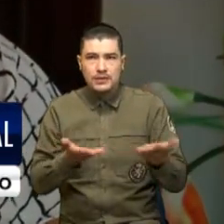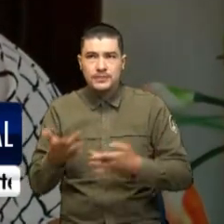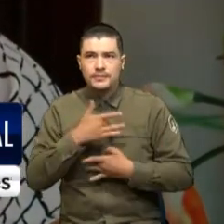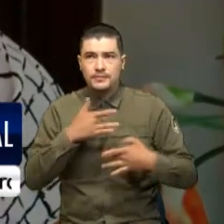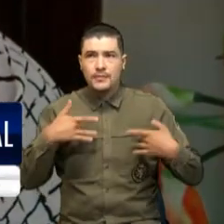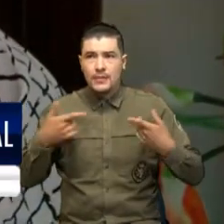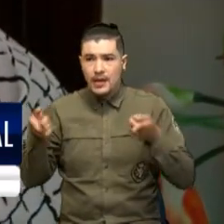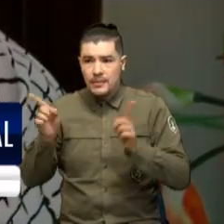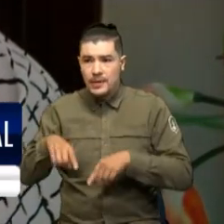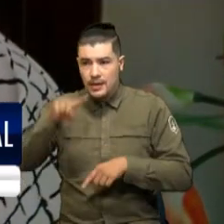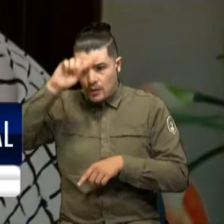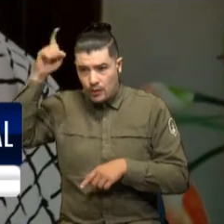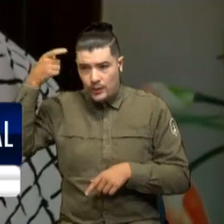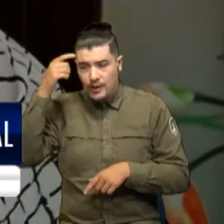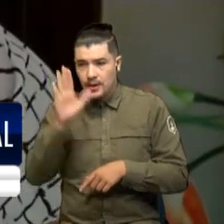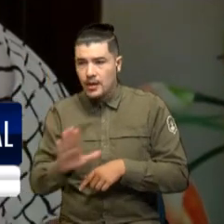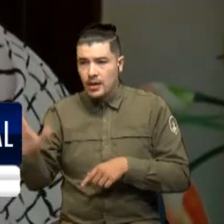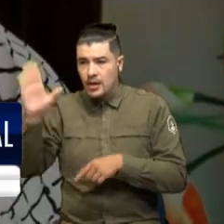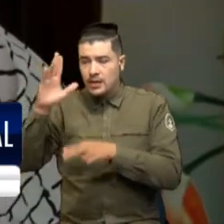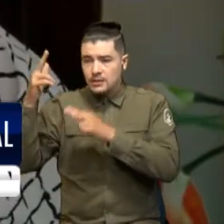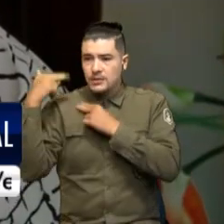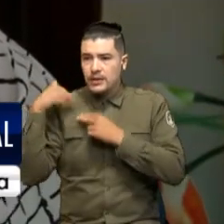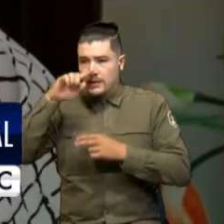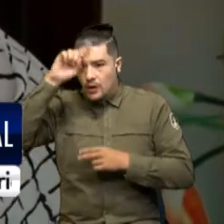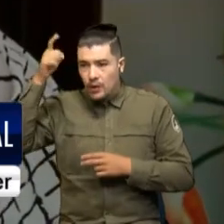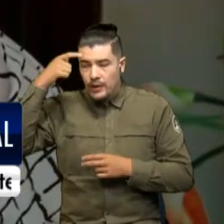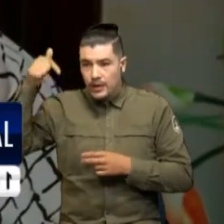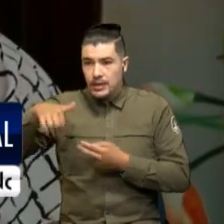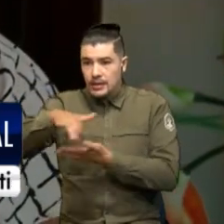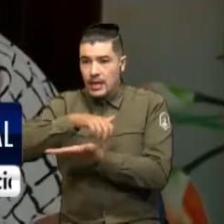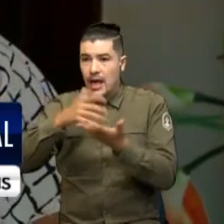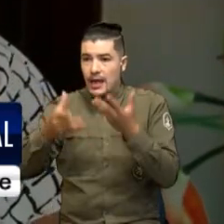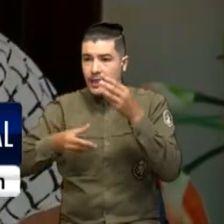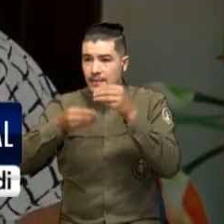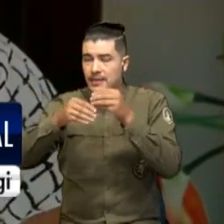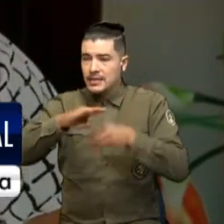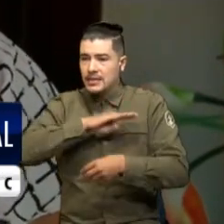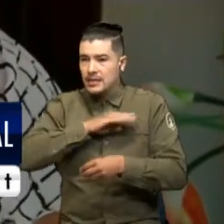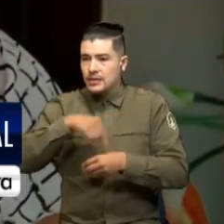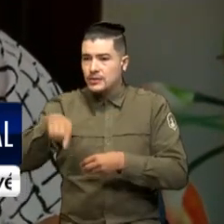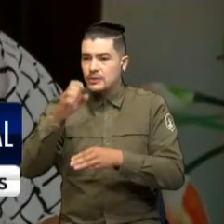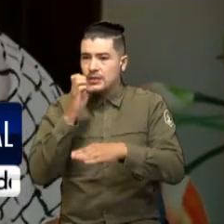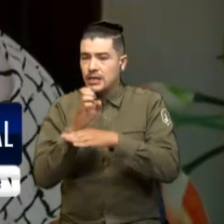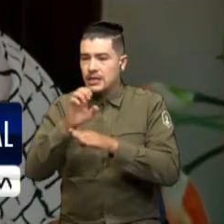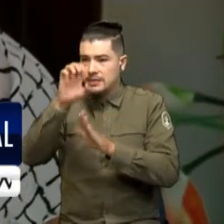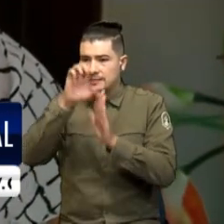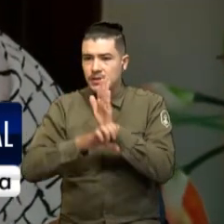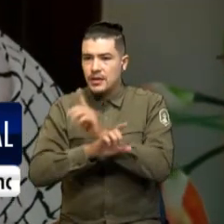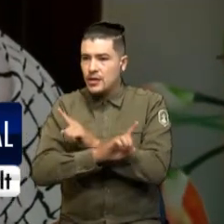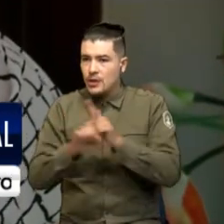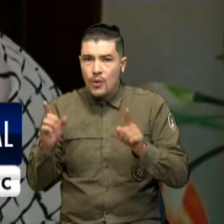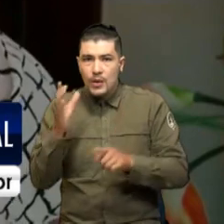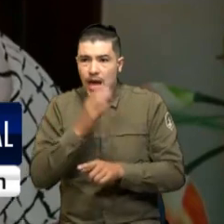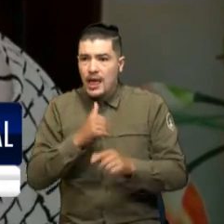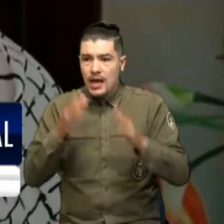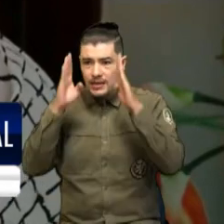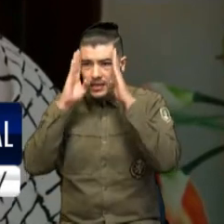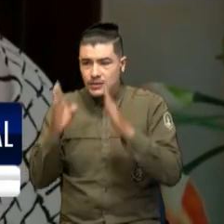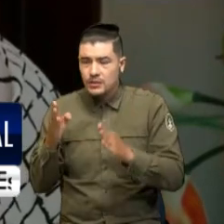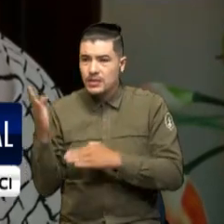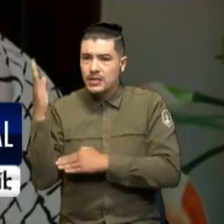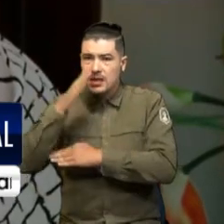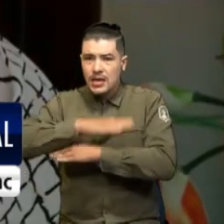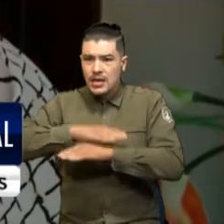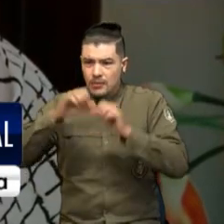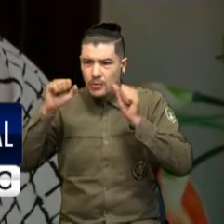gobierno departamental en cabeza del gobernador y los alcaldes de los centros certificados que no le hayan puesto la atención de día ni hagan